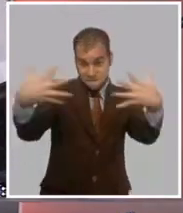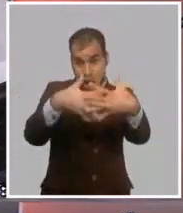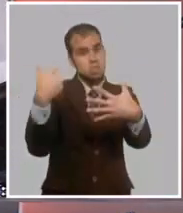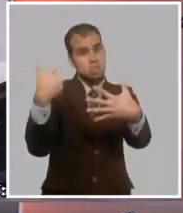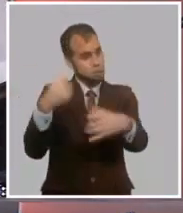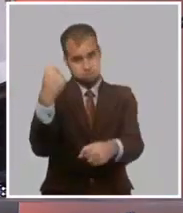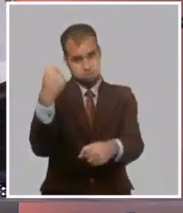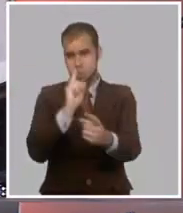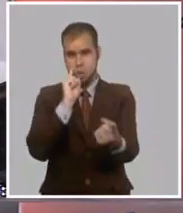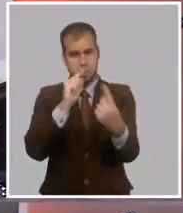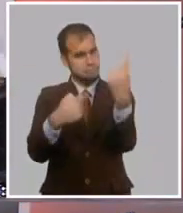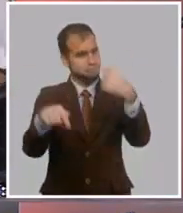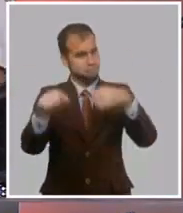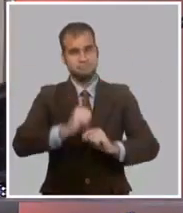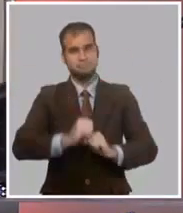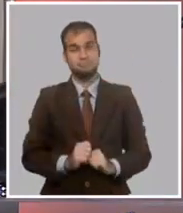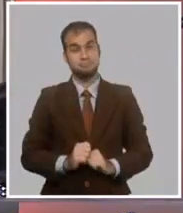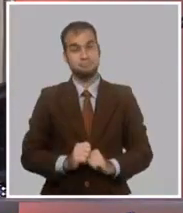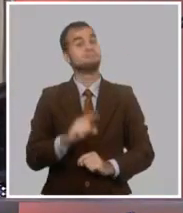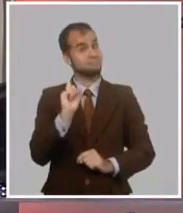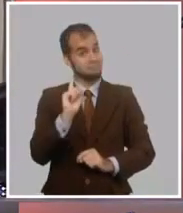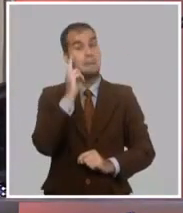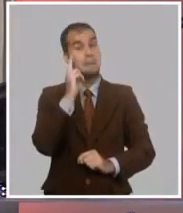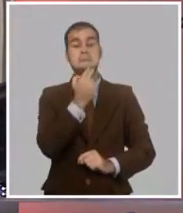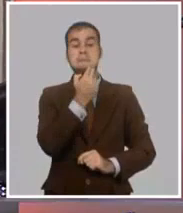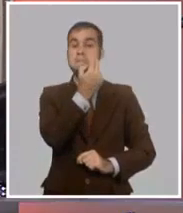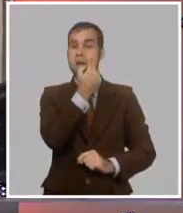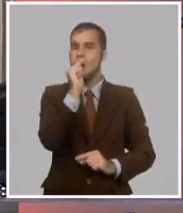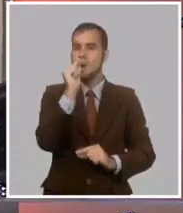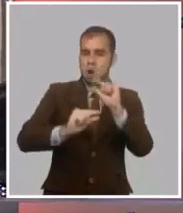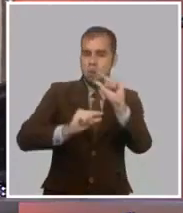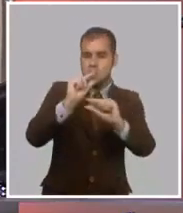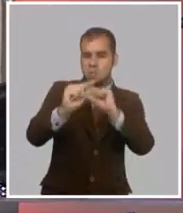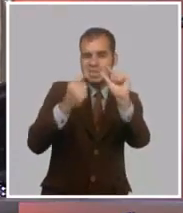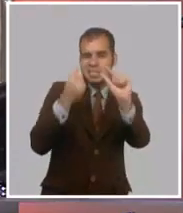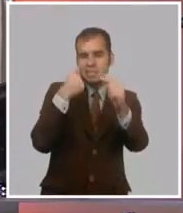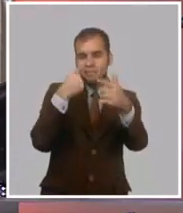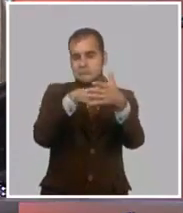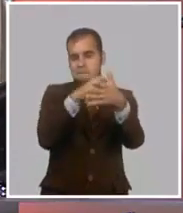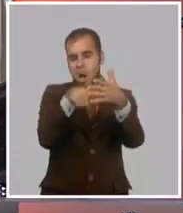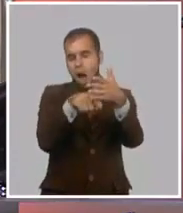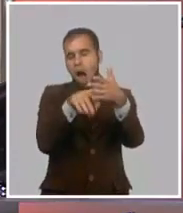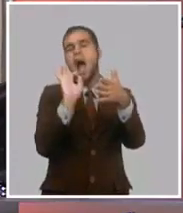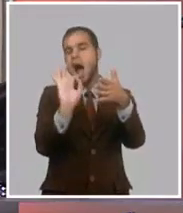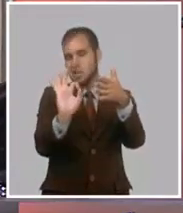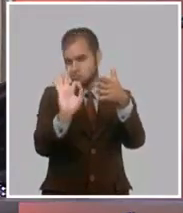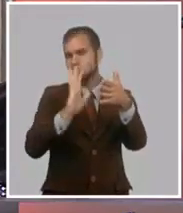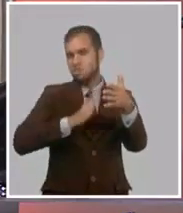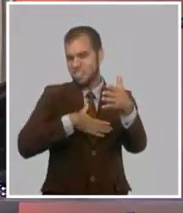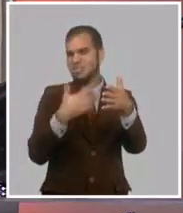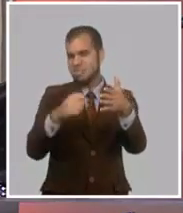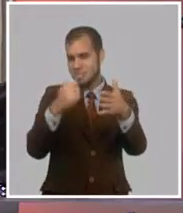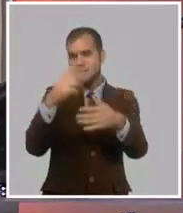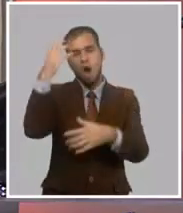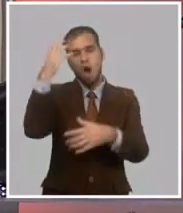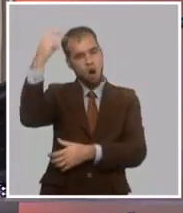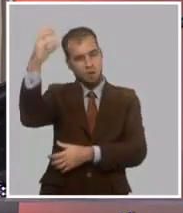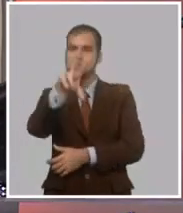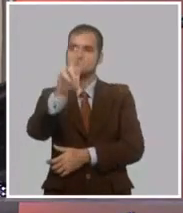algo en lo cual Martí estaba, yo diría que subvirtiendo el sentido de las repúblicas de la época, en que,